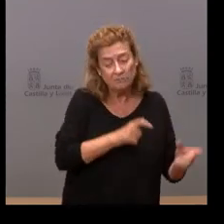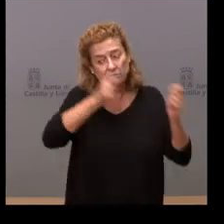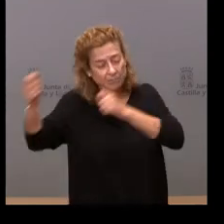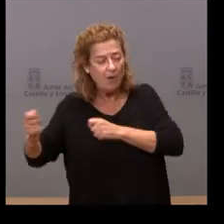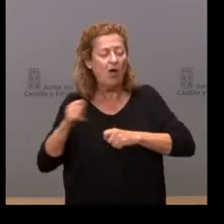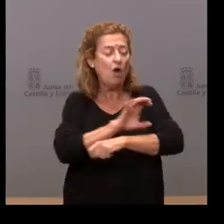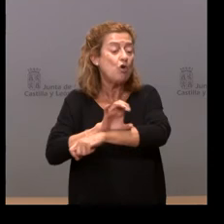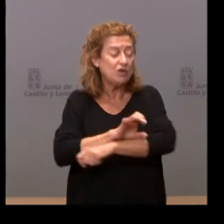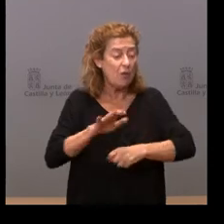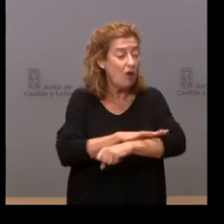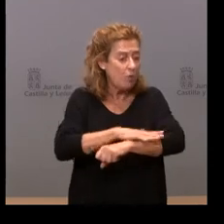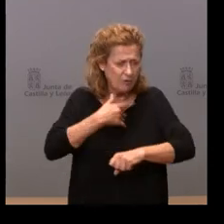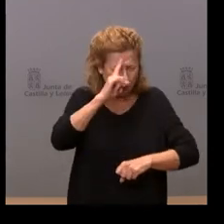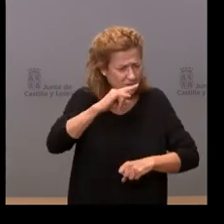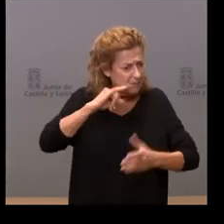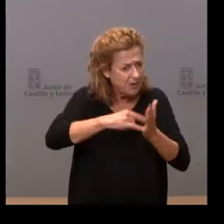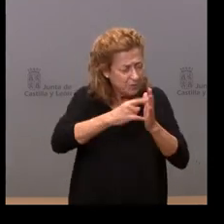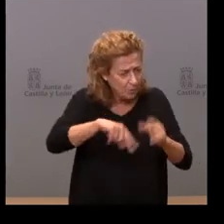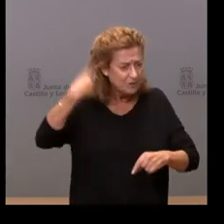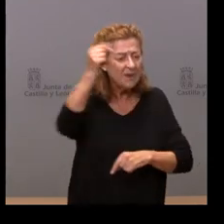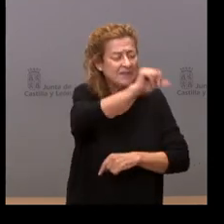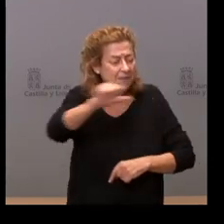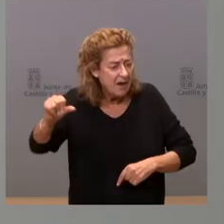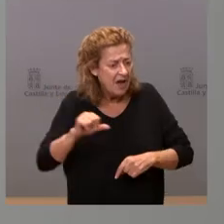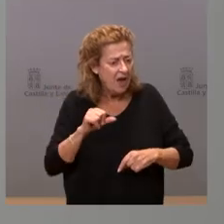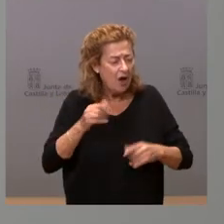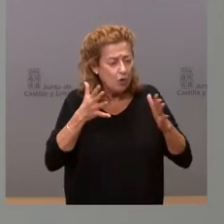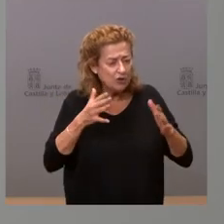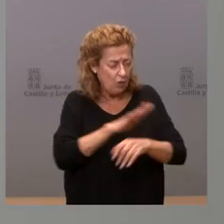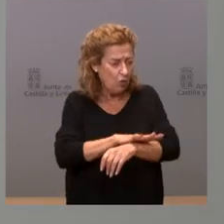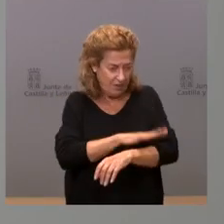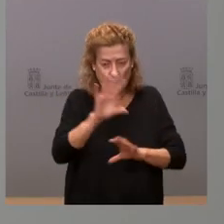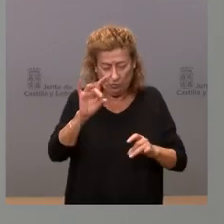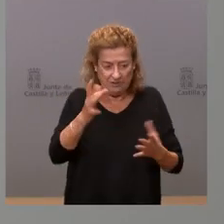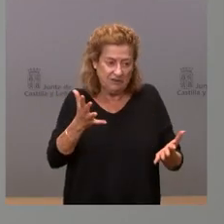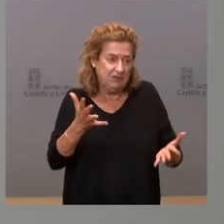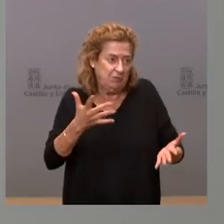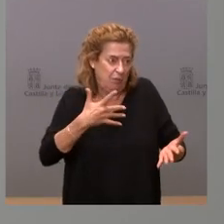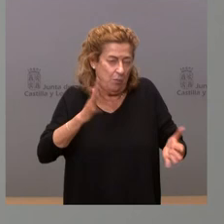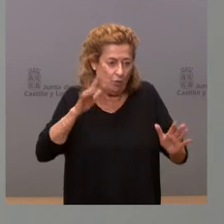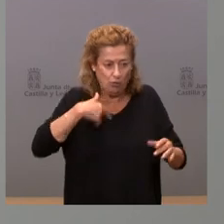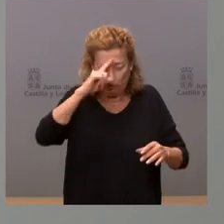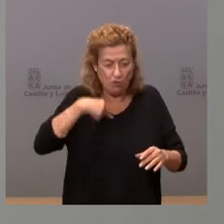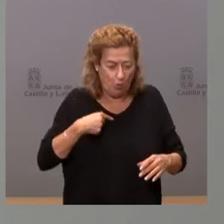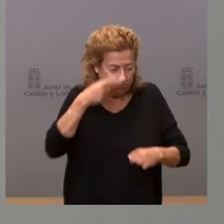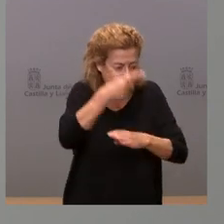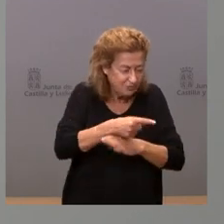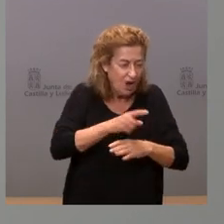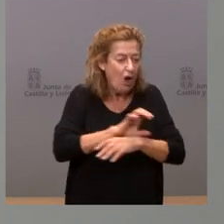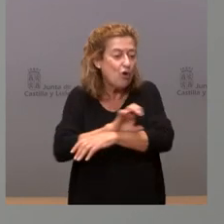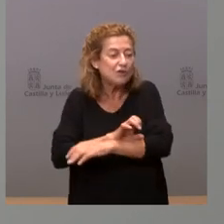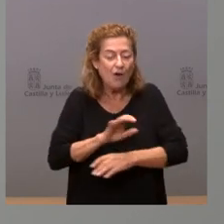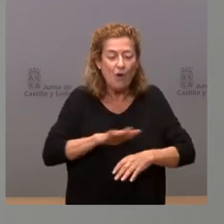si está previsto que la próxima semana haya consejo de gobierno sino tiene que haber no soy yo quien pone el consejo de gobierno pero yo puedo